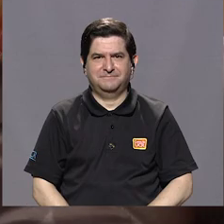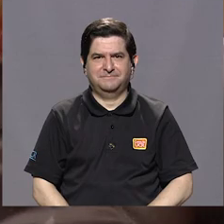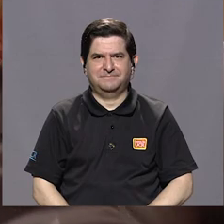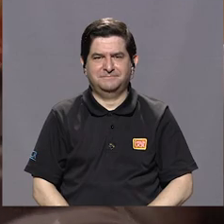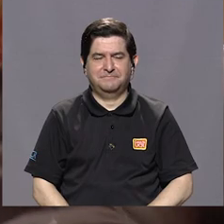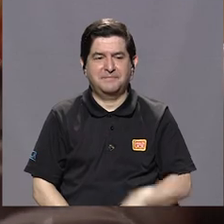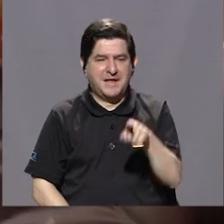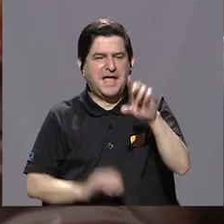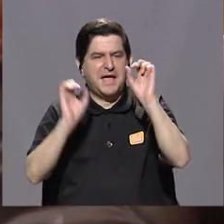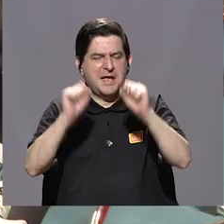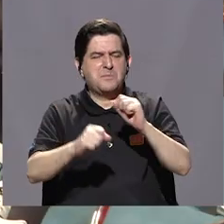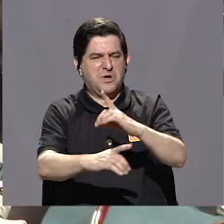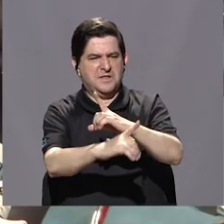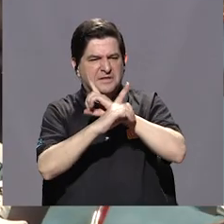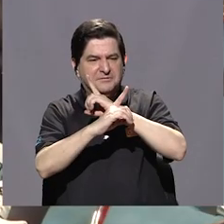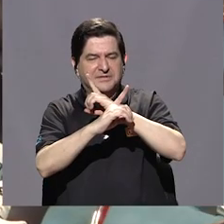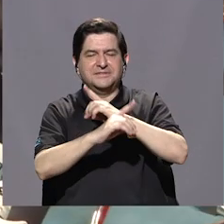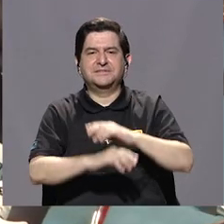pueda defenderse,